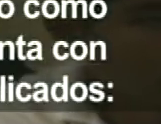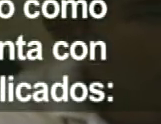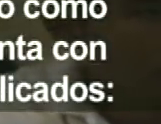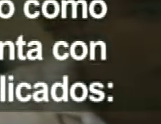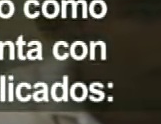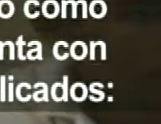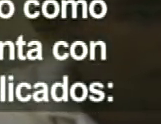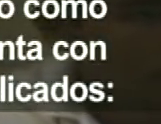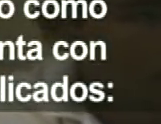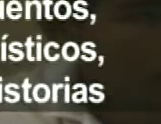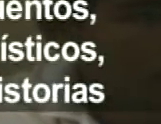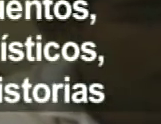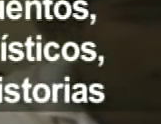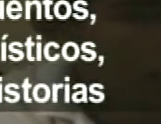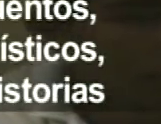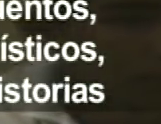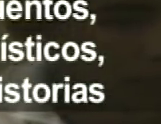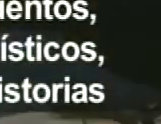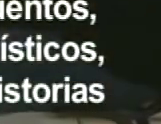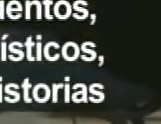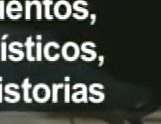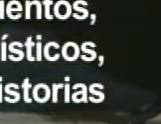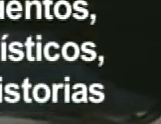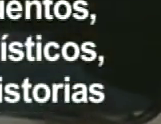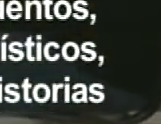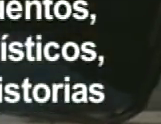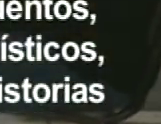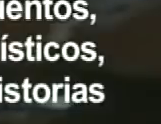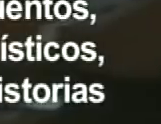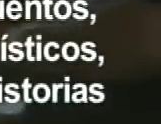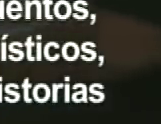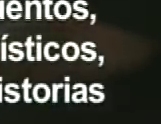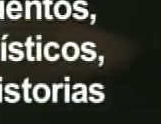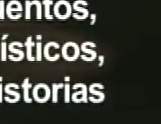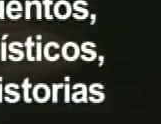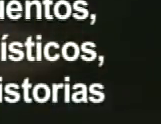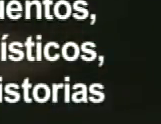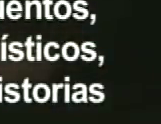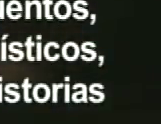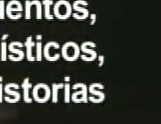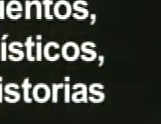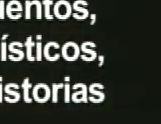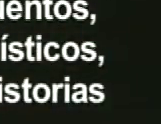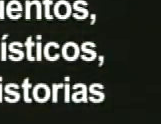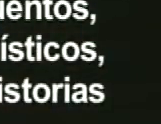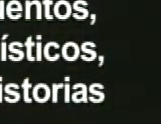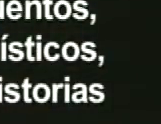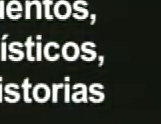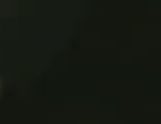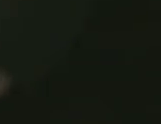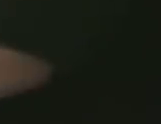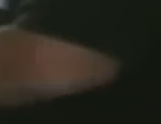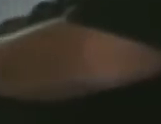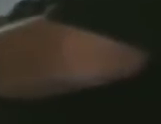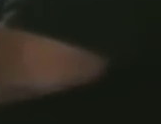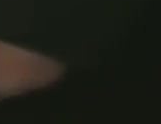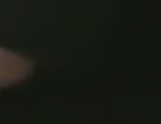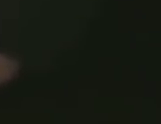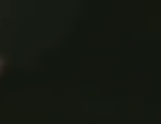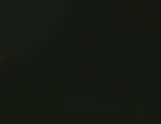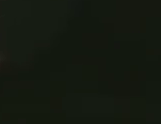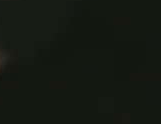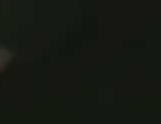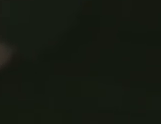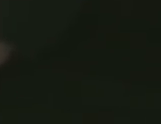dónde vamos. Y espero que algunos de ustedes los lean, los más curiosos. Porque leer sí saben, ¿verdad? ¿Qué?